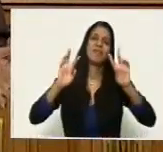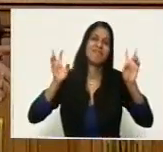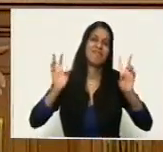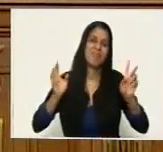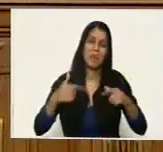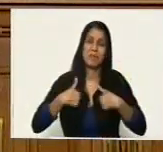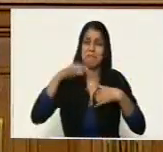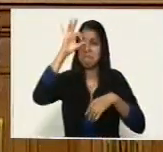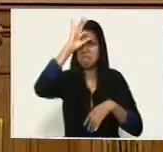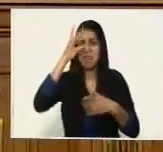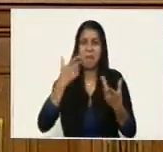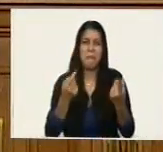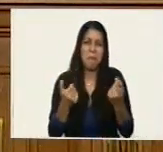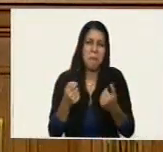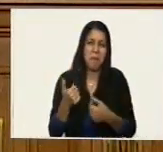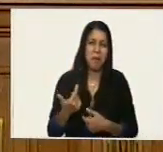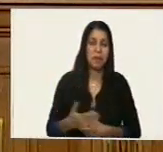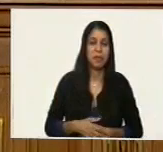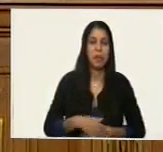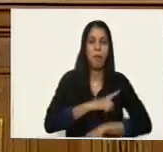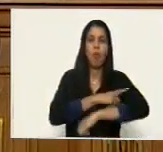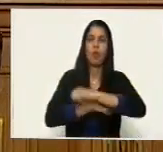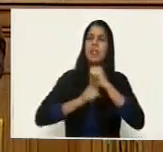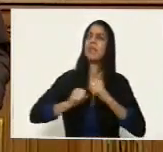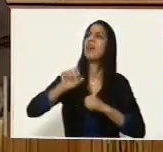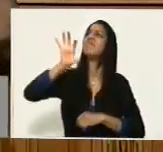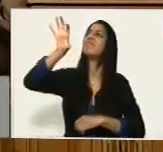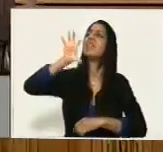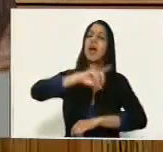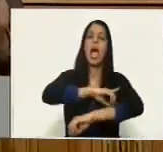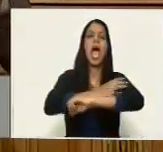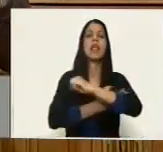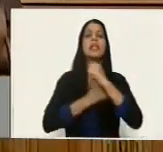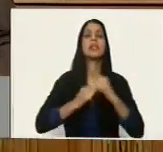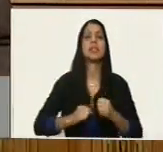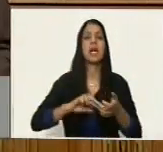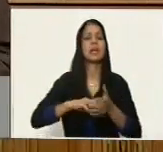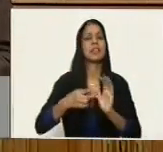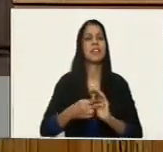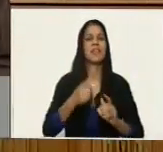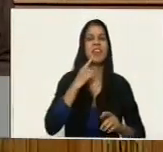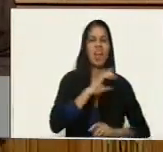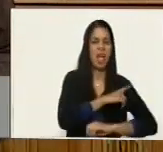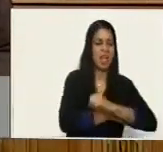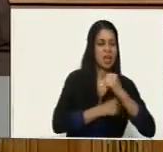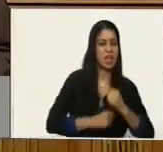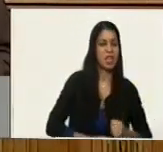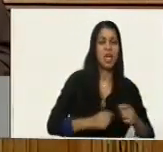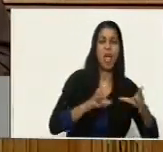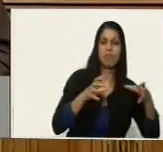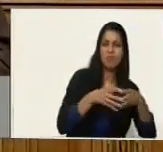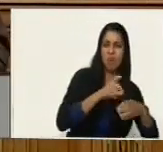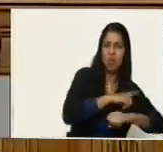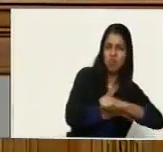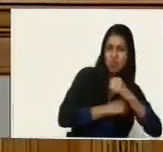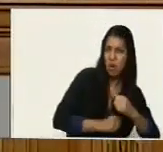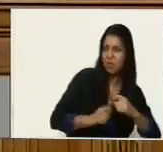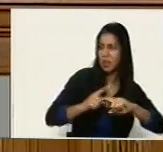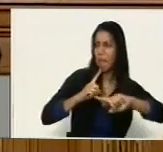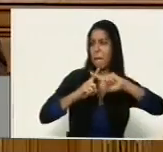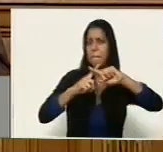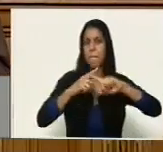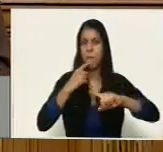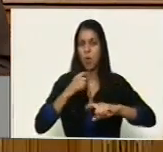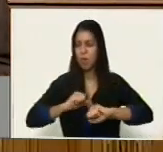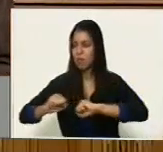dijo que potencia es energía, y energía es masa por velocidad al cuadrado. Menos mal que de ahí para Vicini